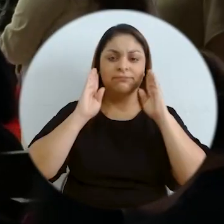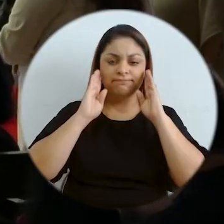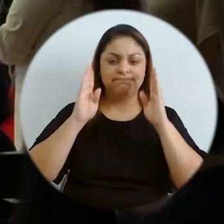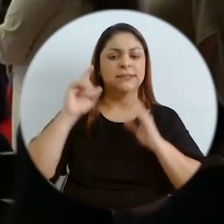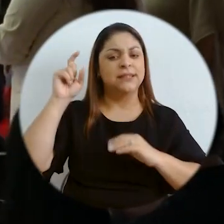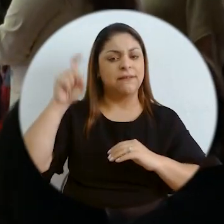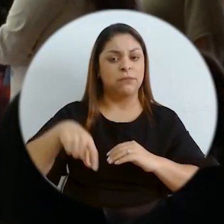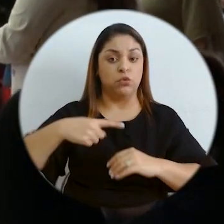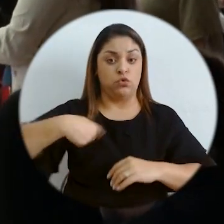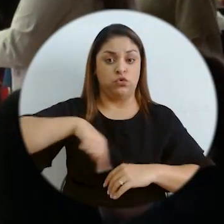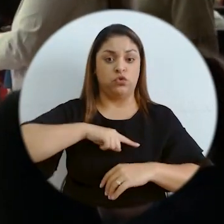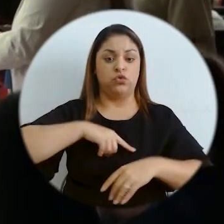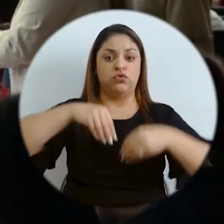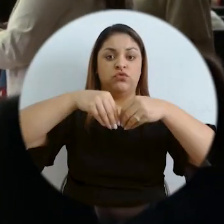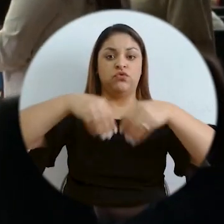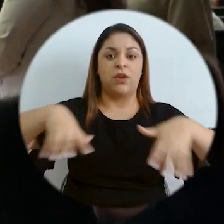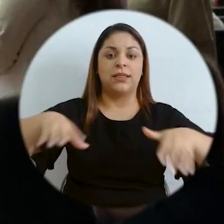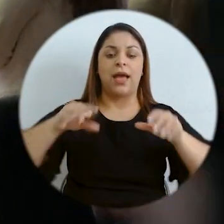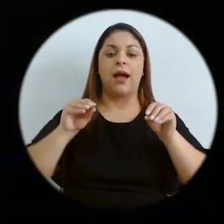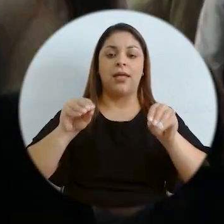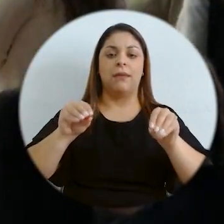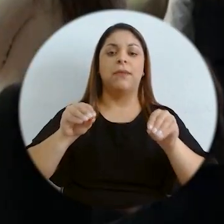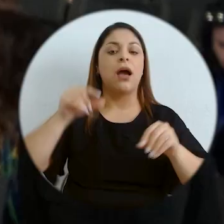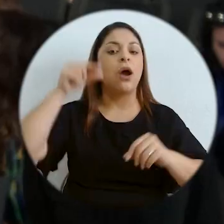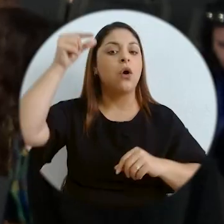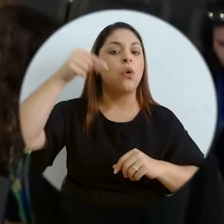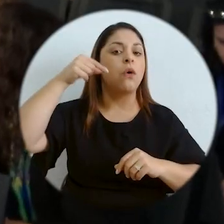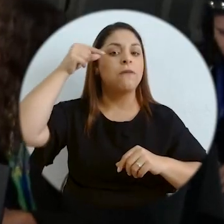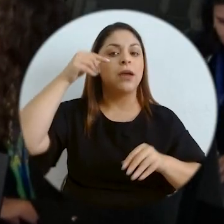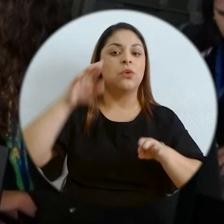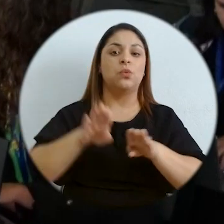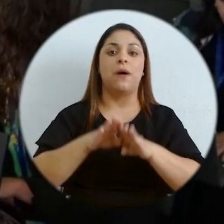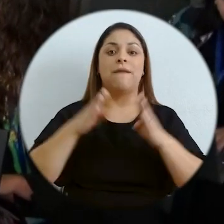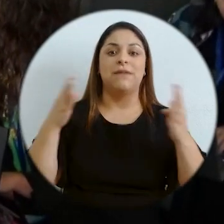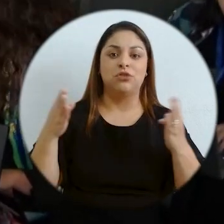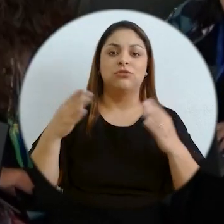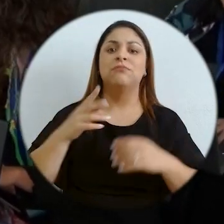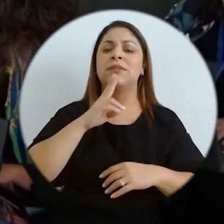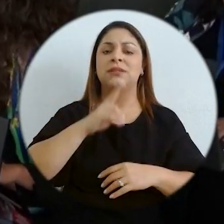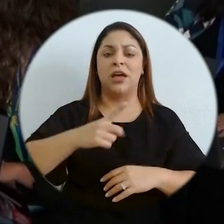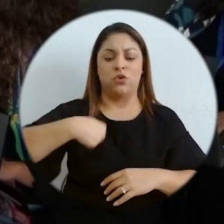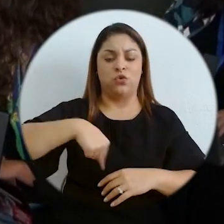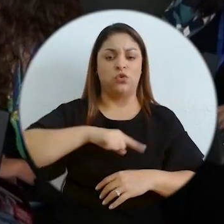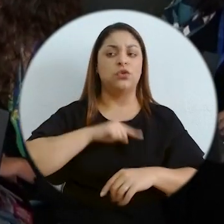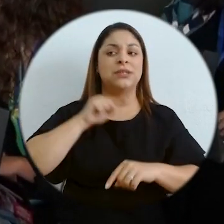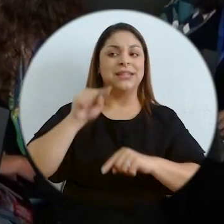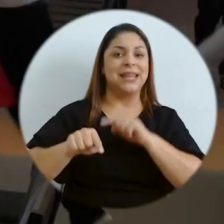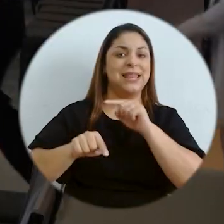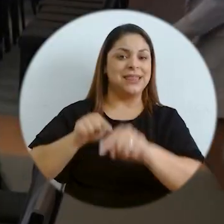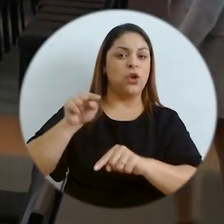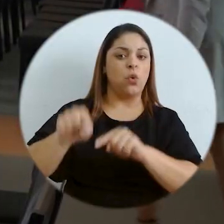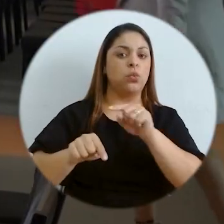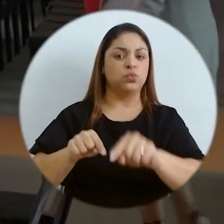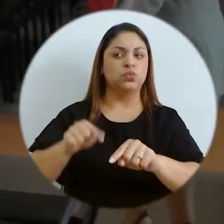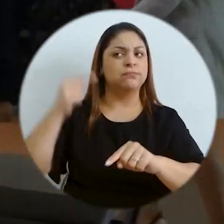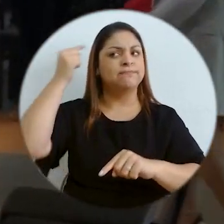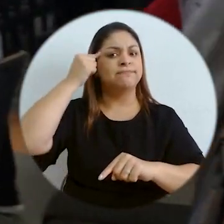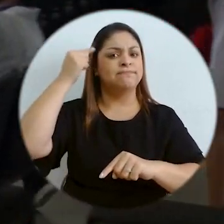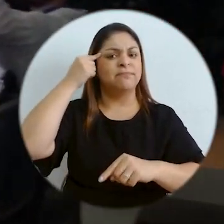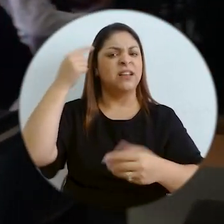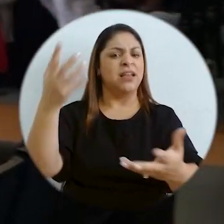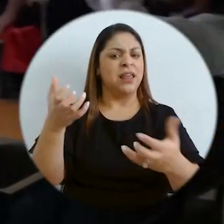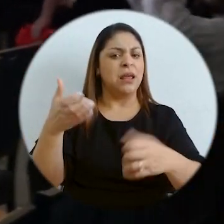fíjate, nosotros somos la red académica del Gobierno Abierto y en ese sentido también somos críticos y queremos avanzar y que